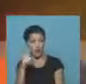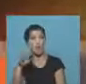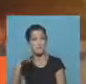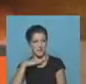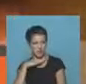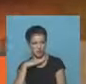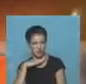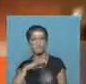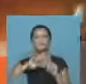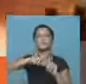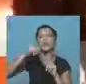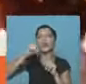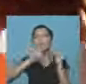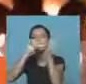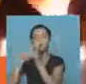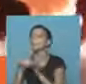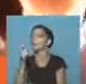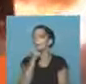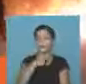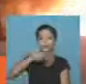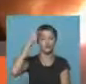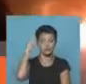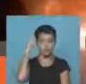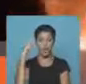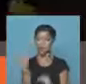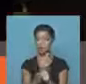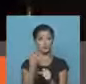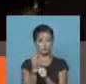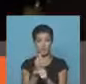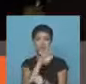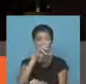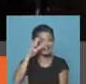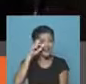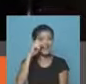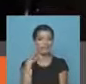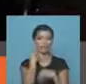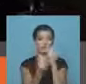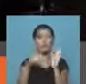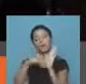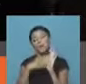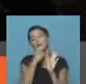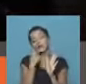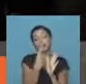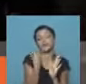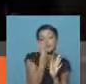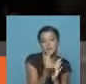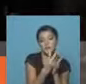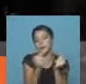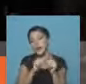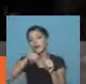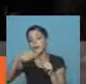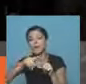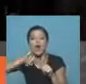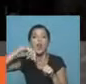resto hay algún país donde no se puede, por ejemplo en Chile, a ver, no hay reelección consecutiva, pero se puede, después de un mandato, volver a ser reelegido, como